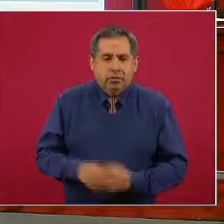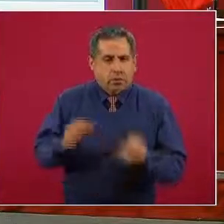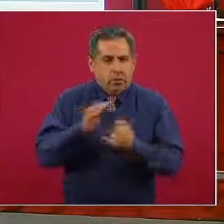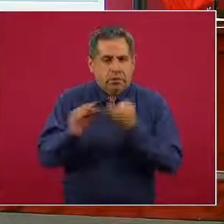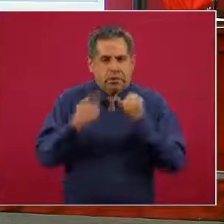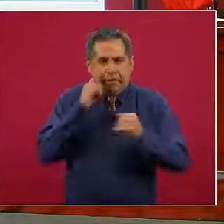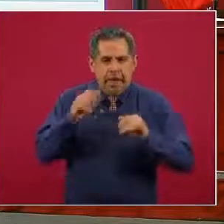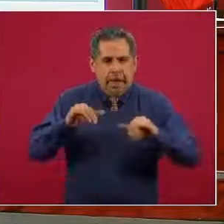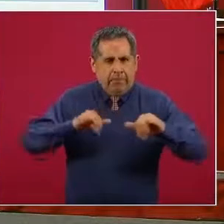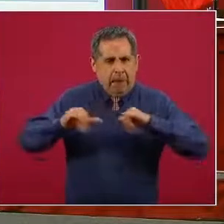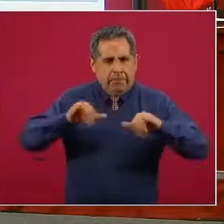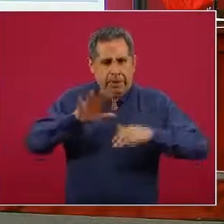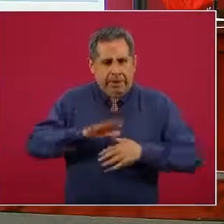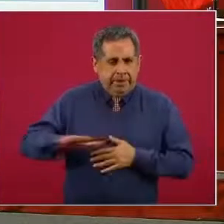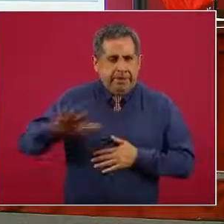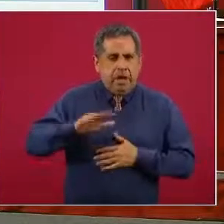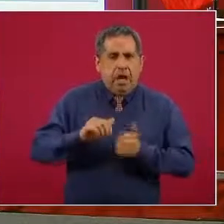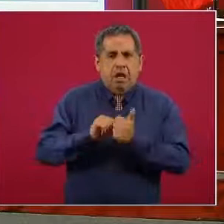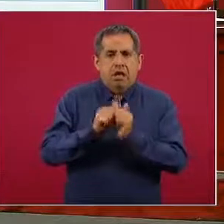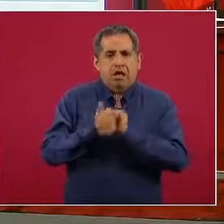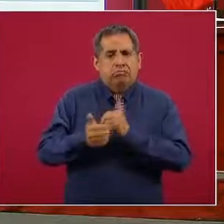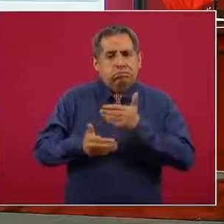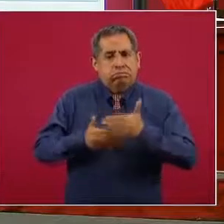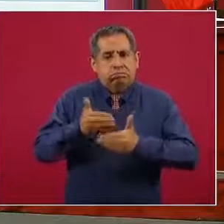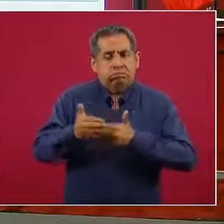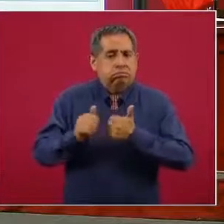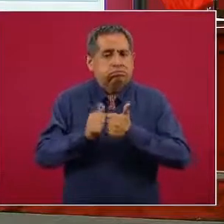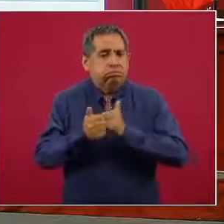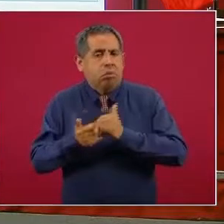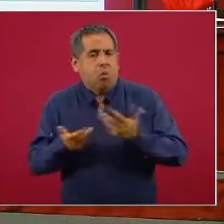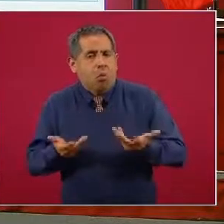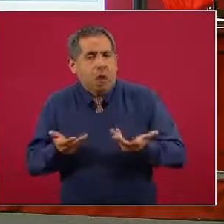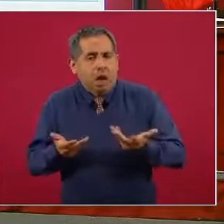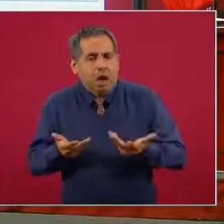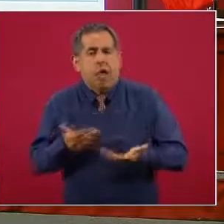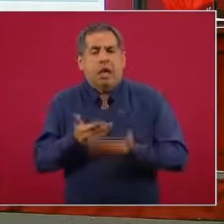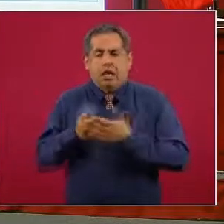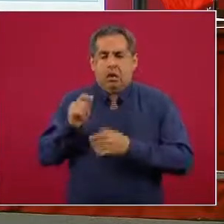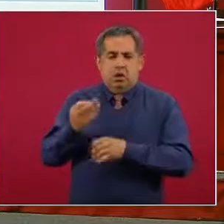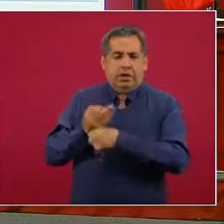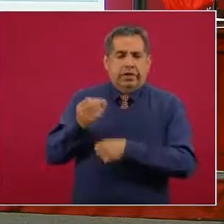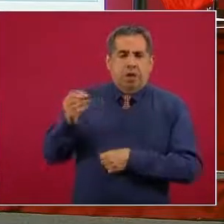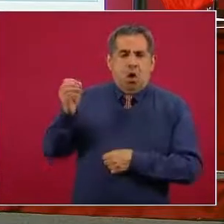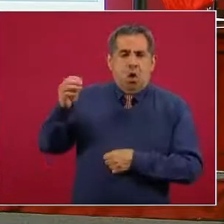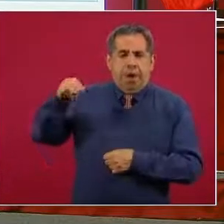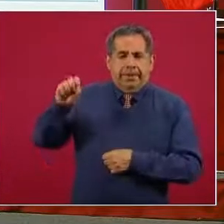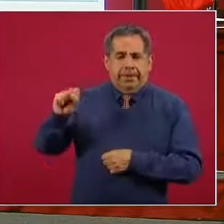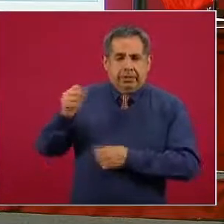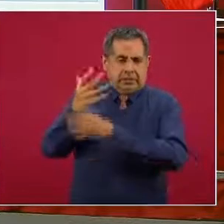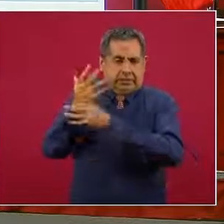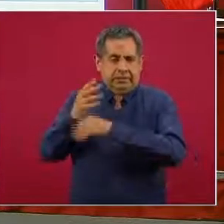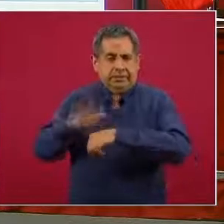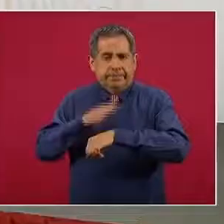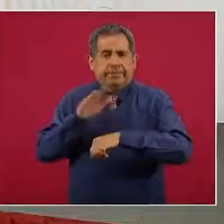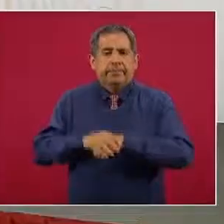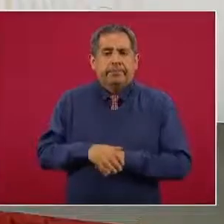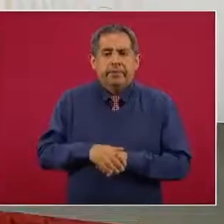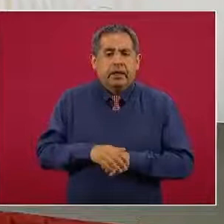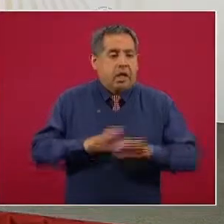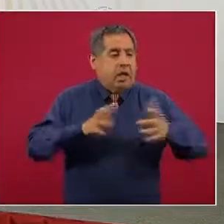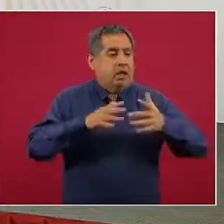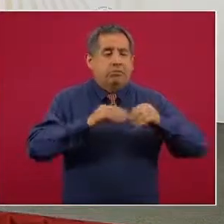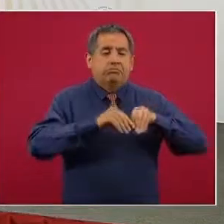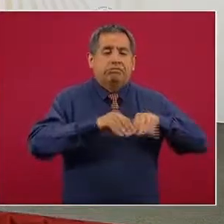Finalmente tenemos este mapa de progresión de acuerdo a la clasificación que tiene hoy la Organización Mundial de la Salud: transmisión